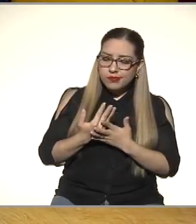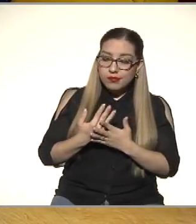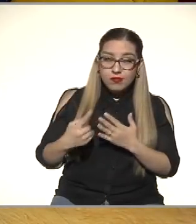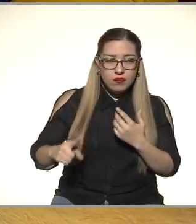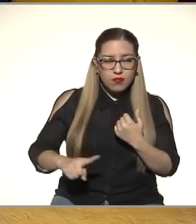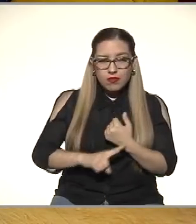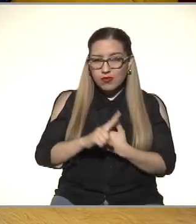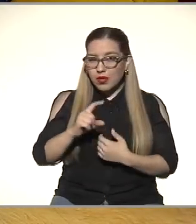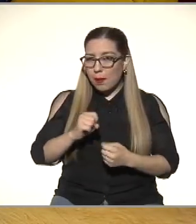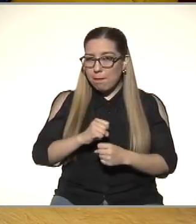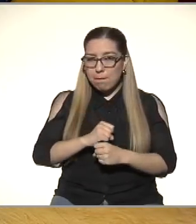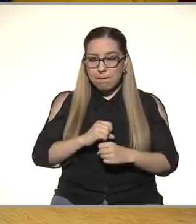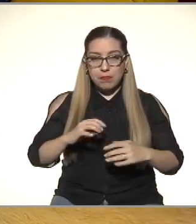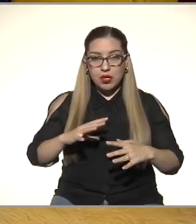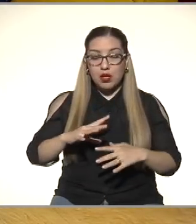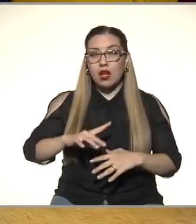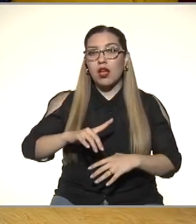infidelidad.